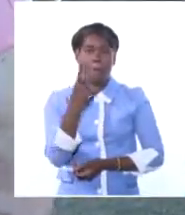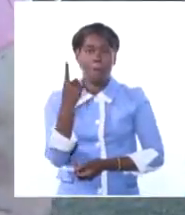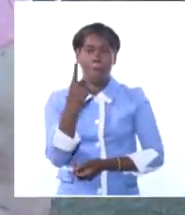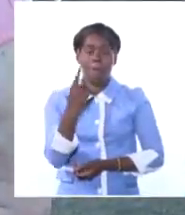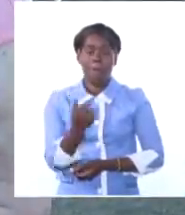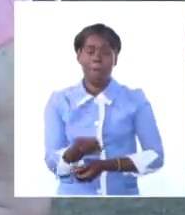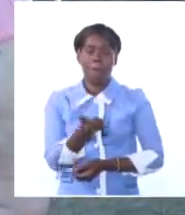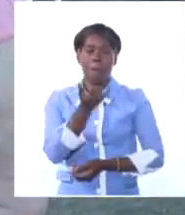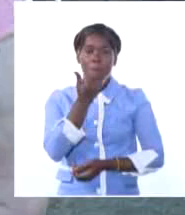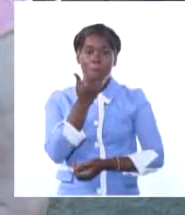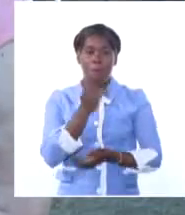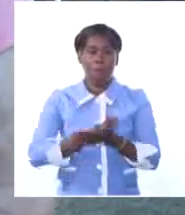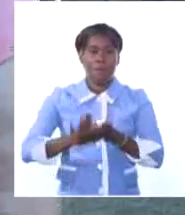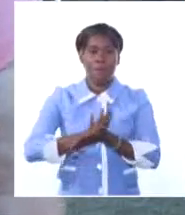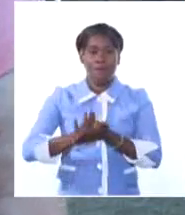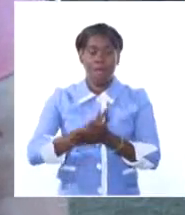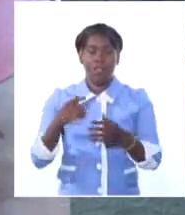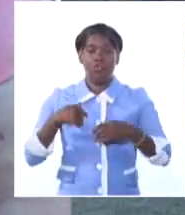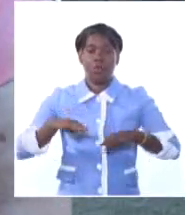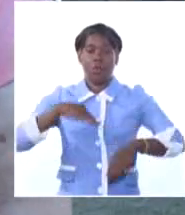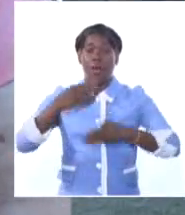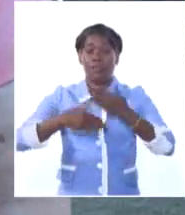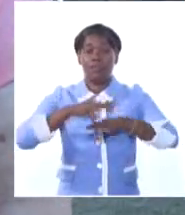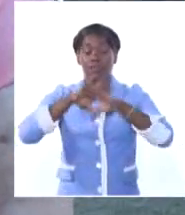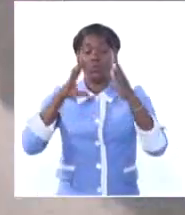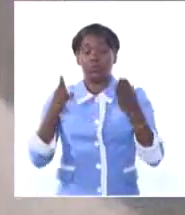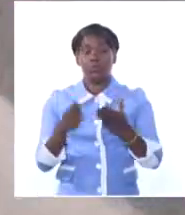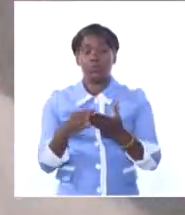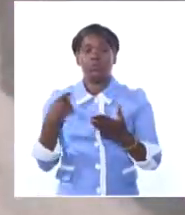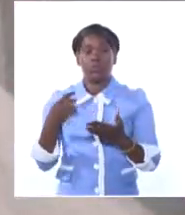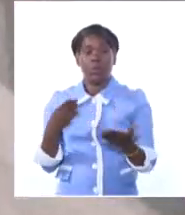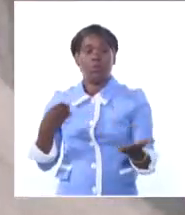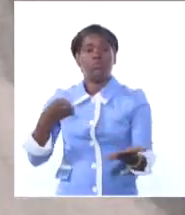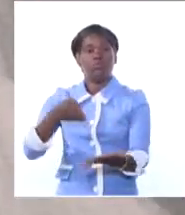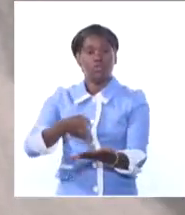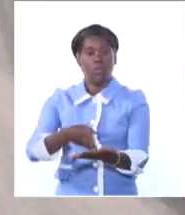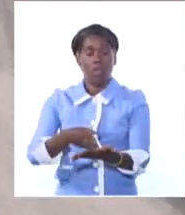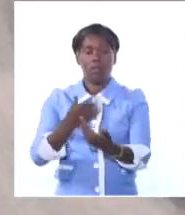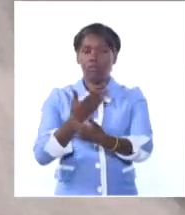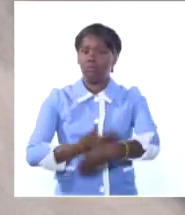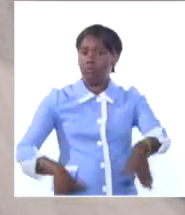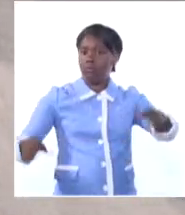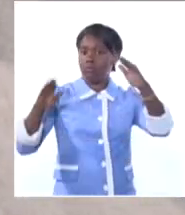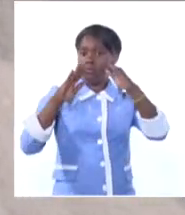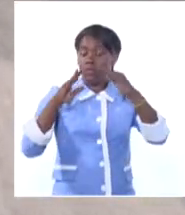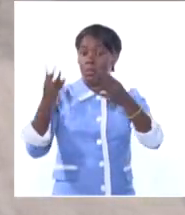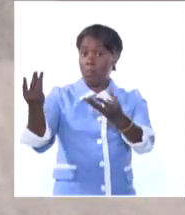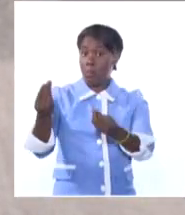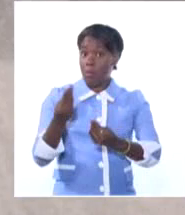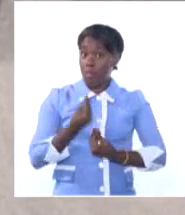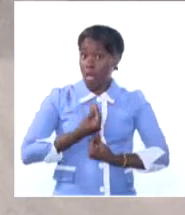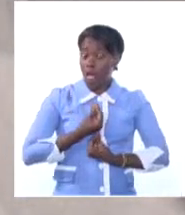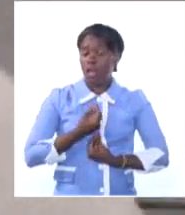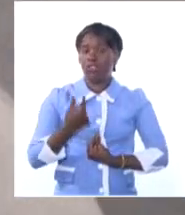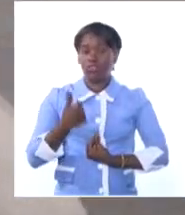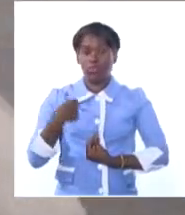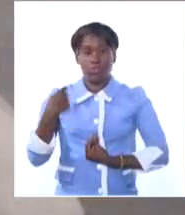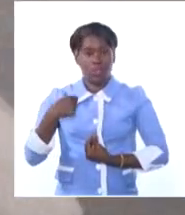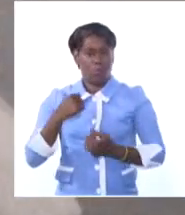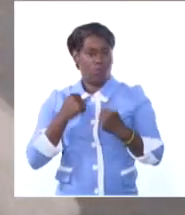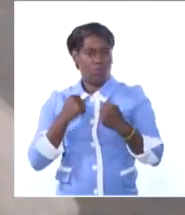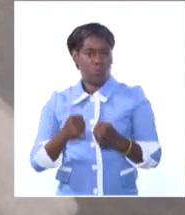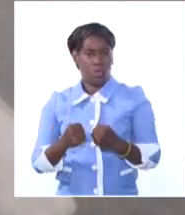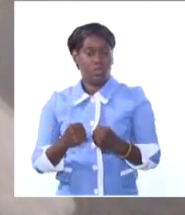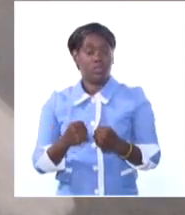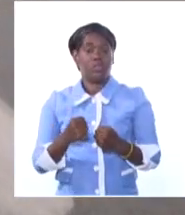que audicionar. Y para dármelo tenía que ser la mejor. Fue duro y de eso se aprovechó mucha